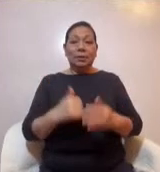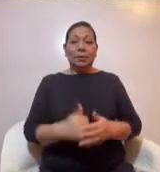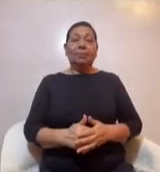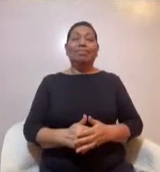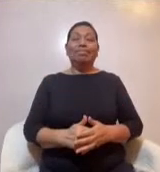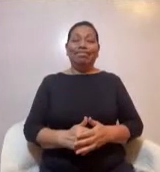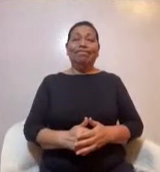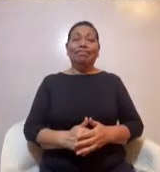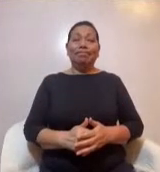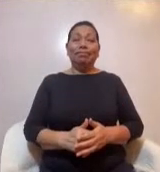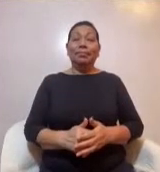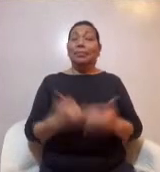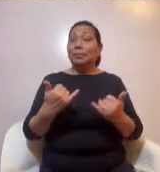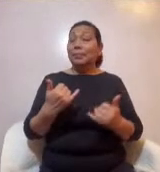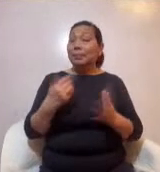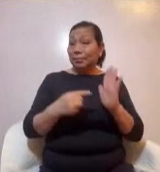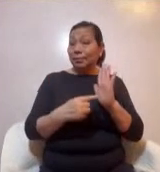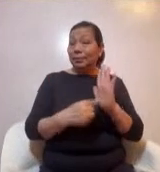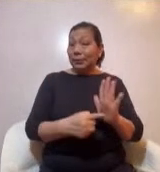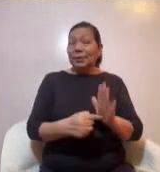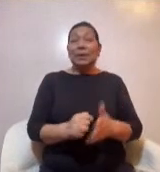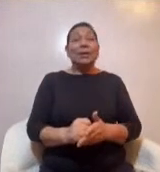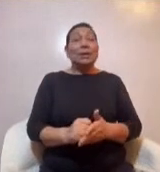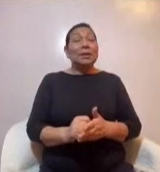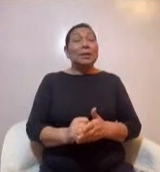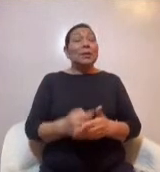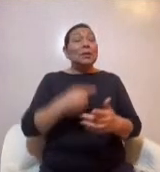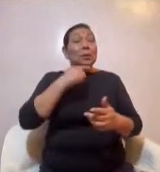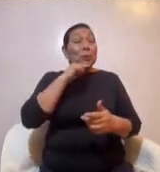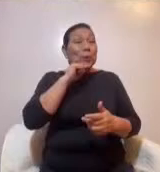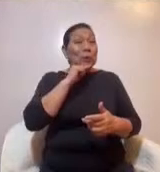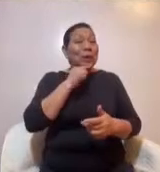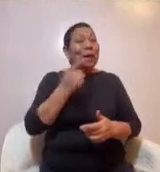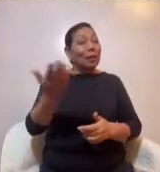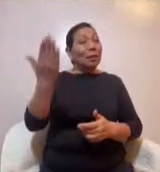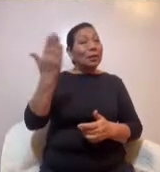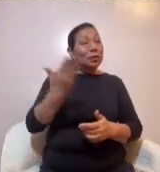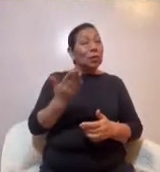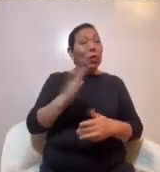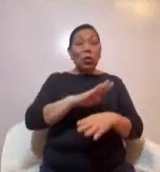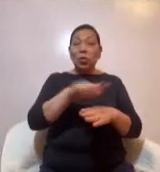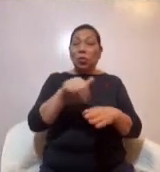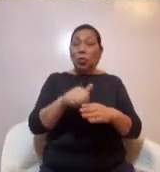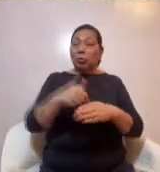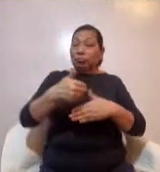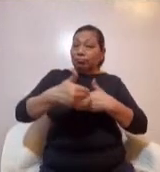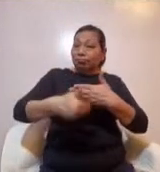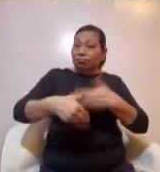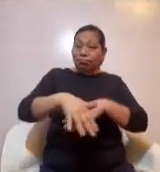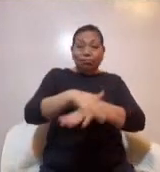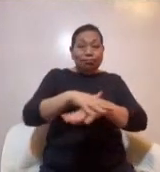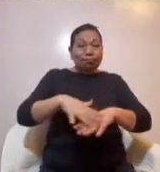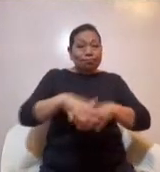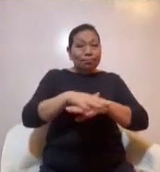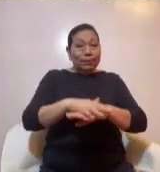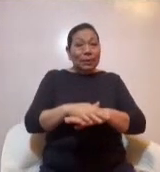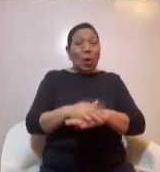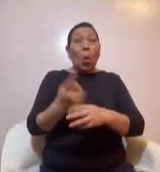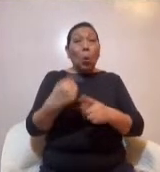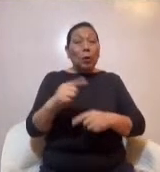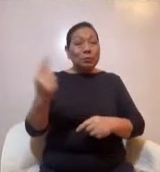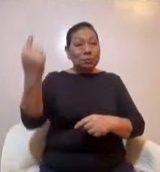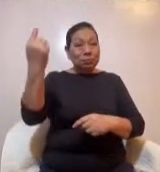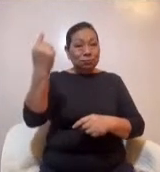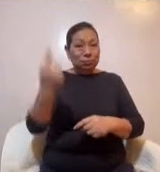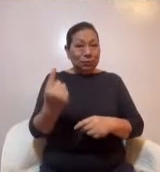central en este caso? En el presente caso, la recurrente afirma que durante todo el procedimiento